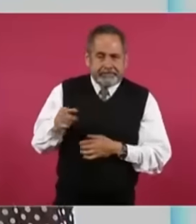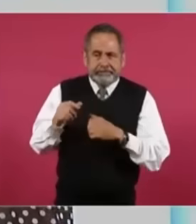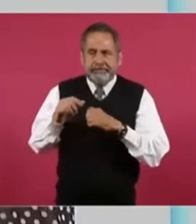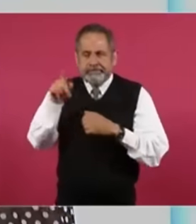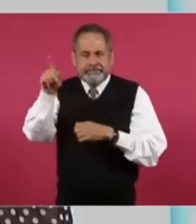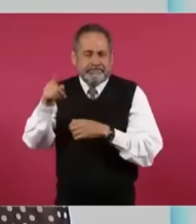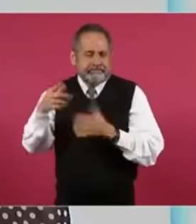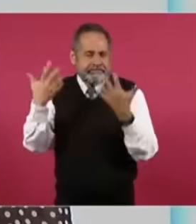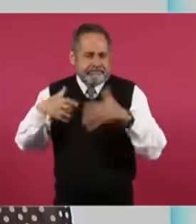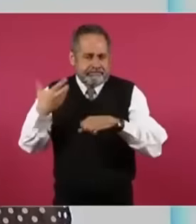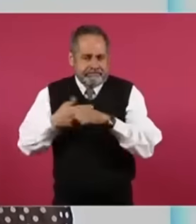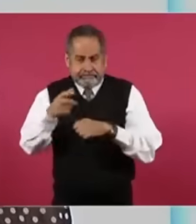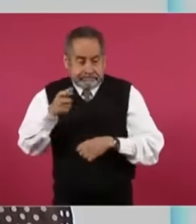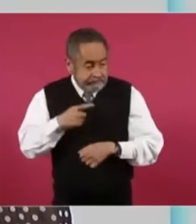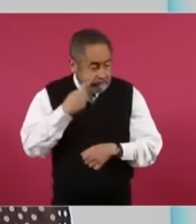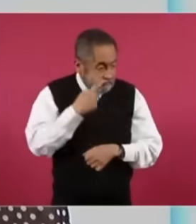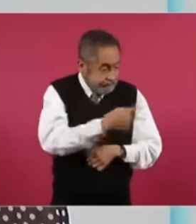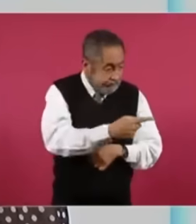cancela.